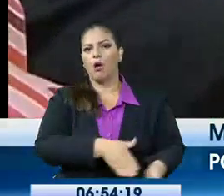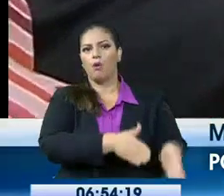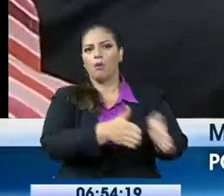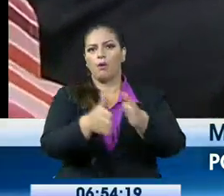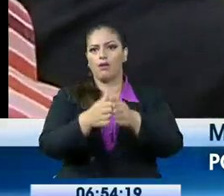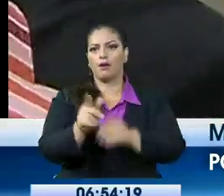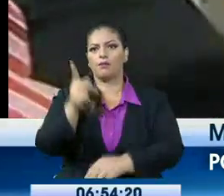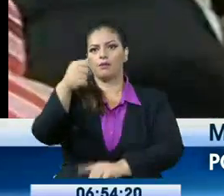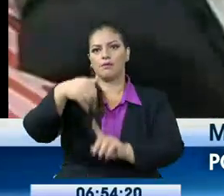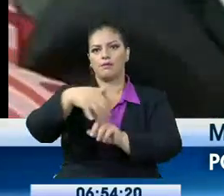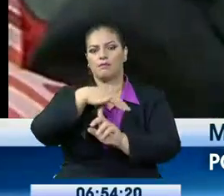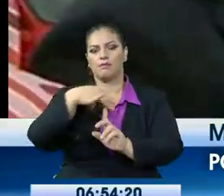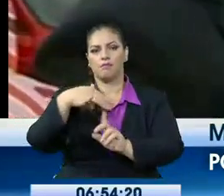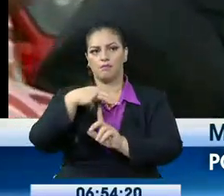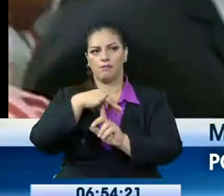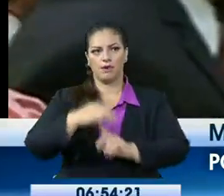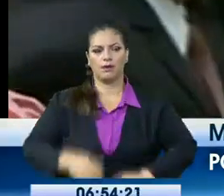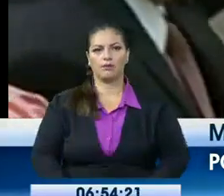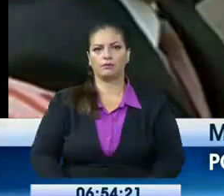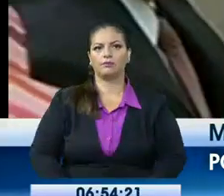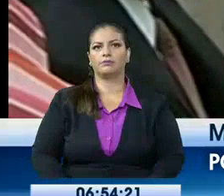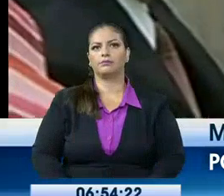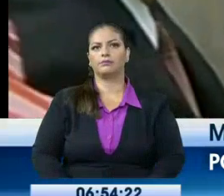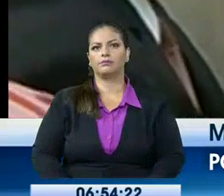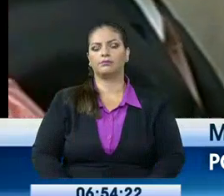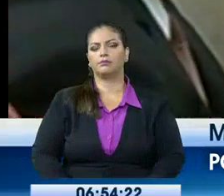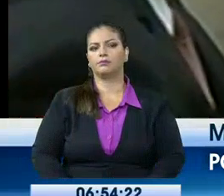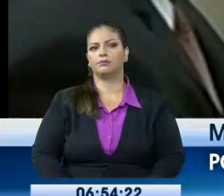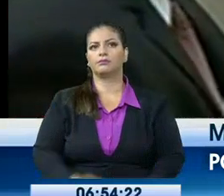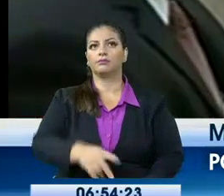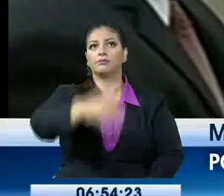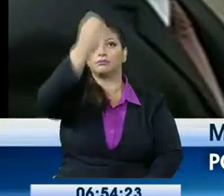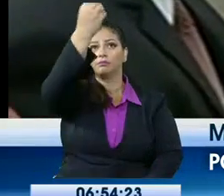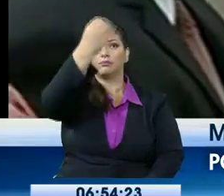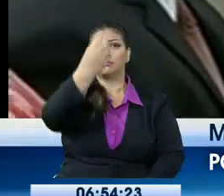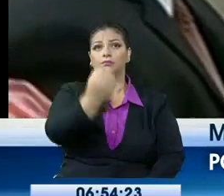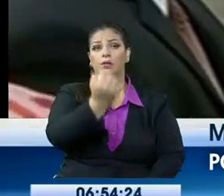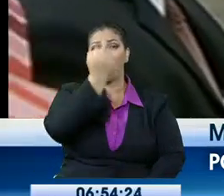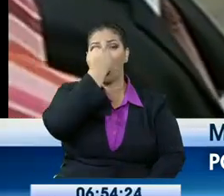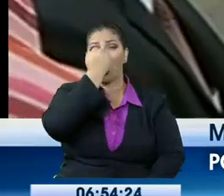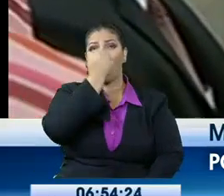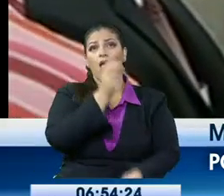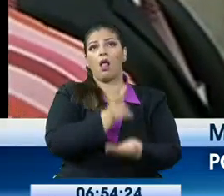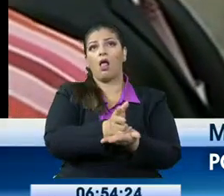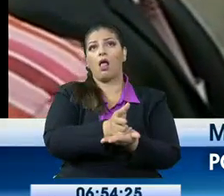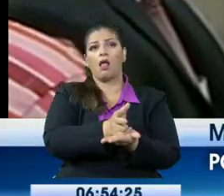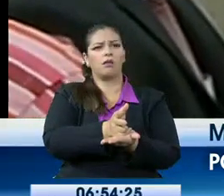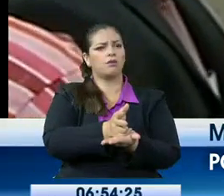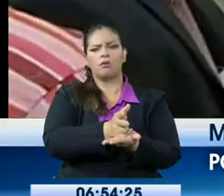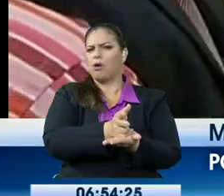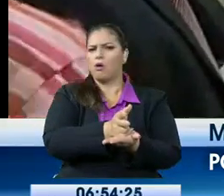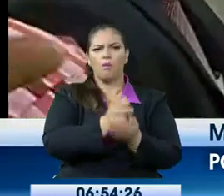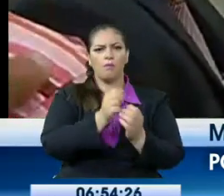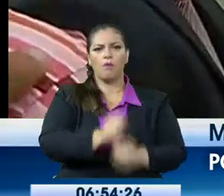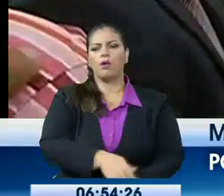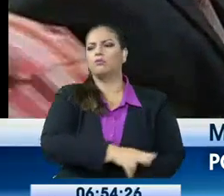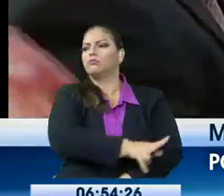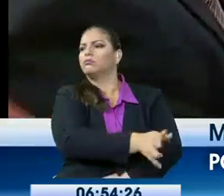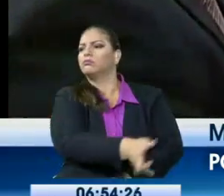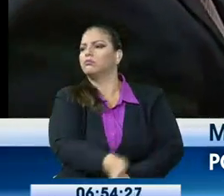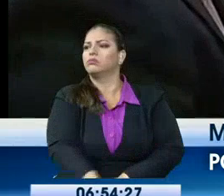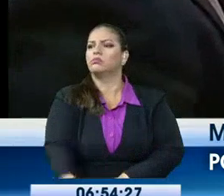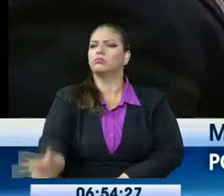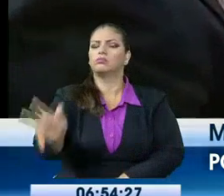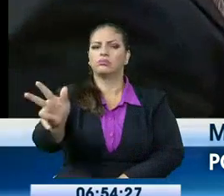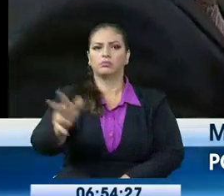vehículos ya no esperen la roja en la Francisco de Orellana, más bien entren directamente a la avenida Tigüinza. Con esto se